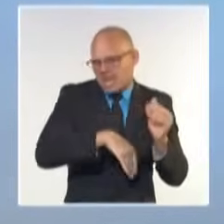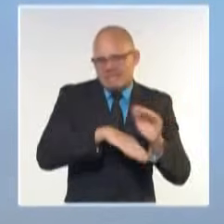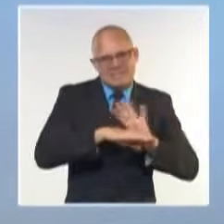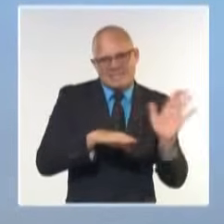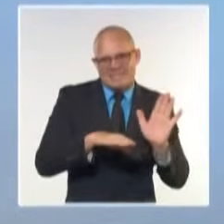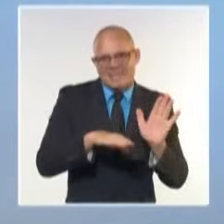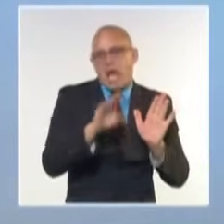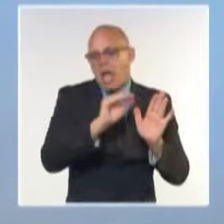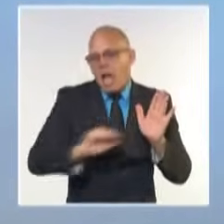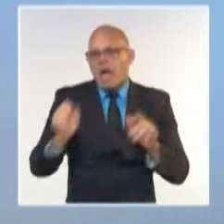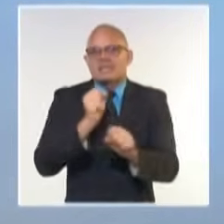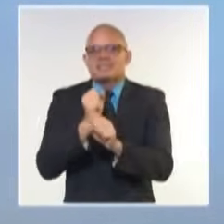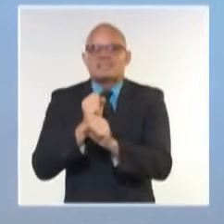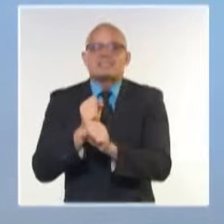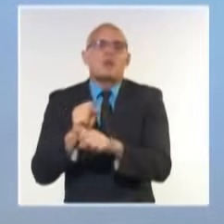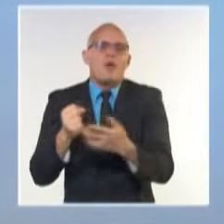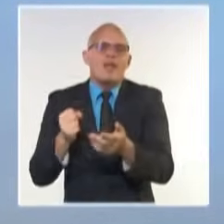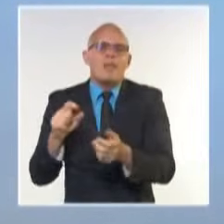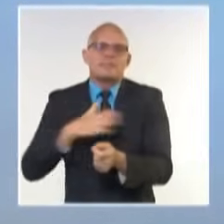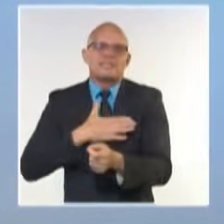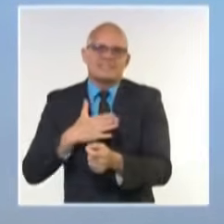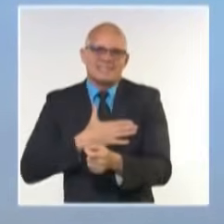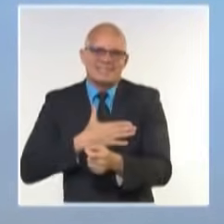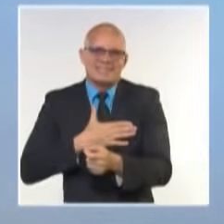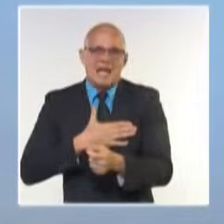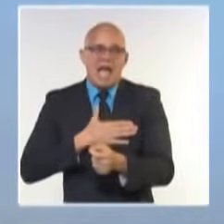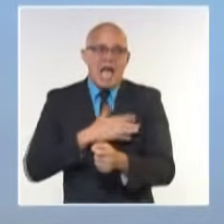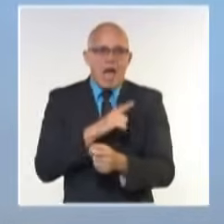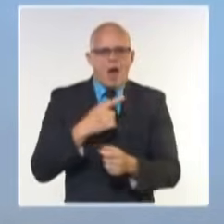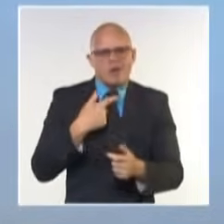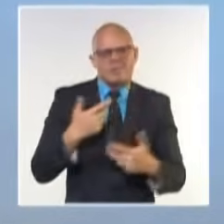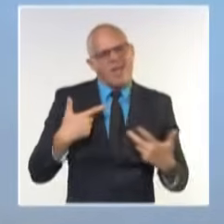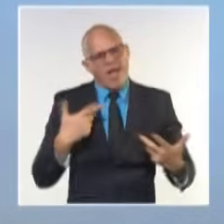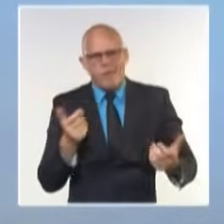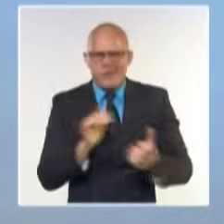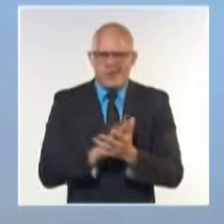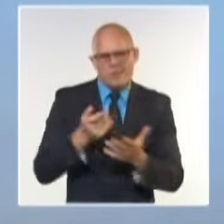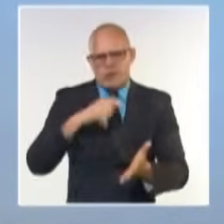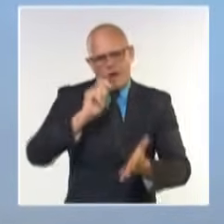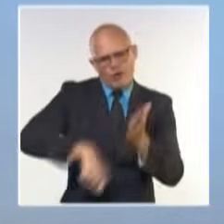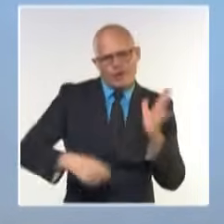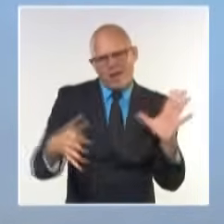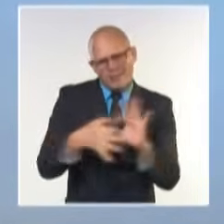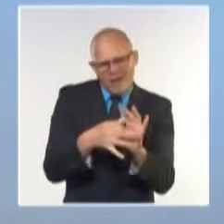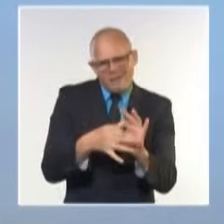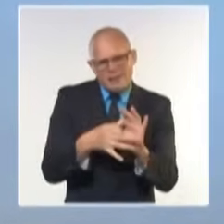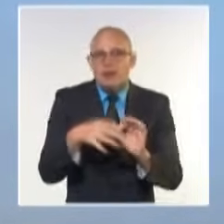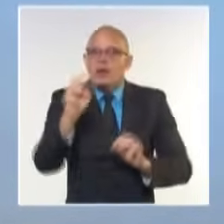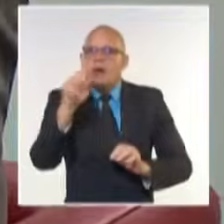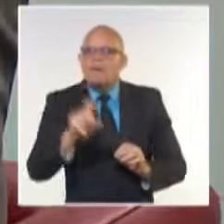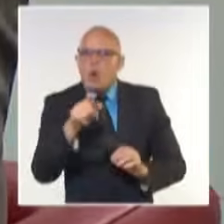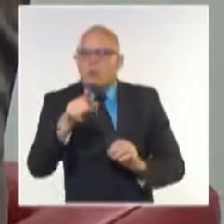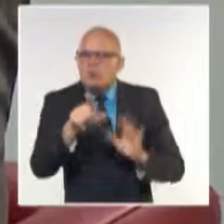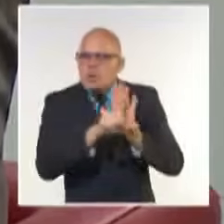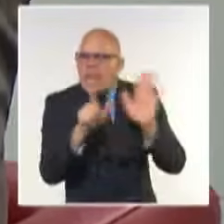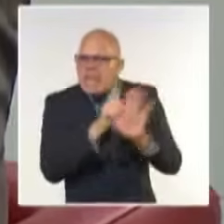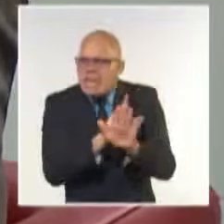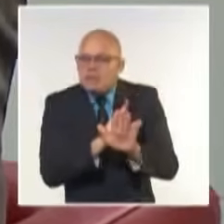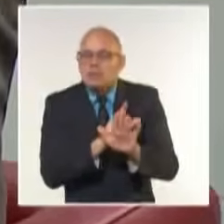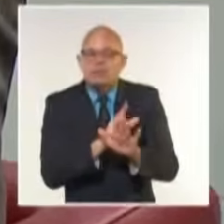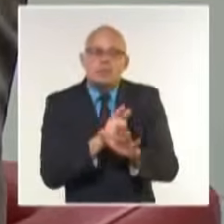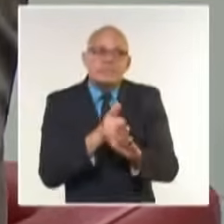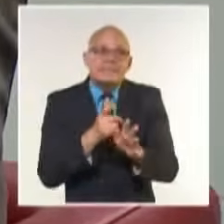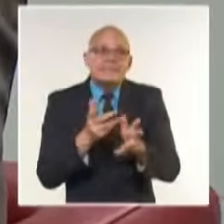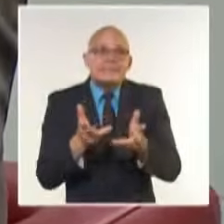usted haya sido jefe en un lugar y ahora esté en el sector privado y tenga relaciones contractuales con ese lugar. ¿Eso no se puede hacer? Sí se puede hacer, es decir, no